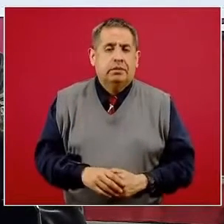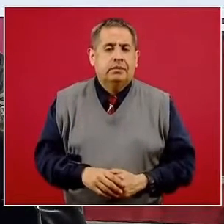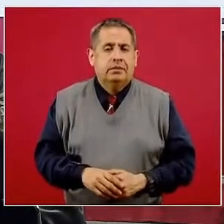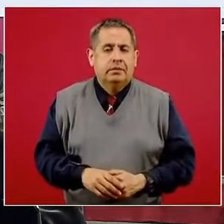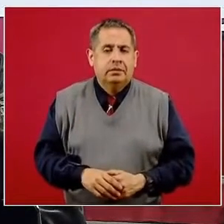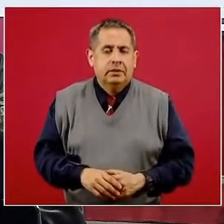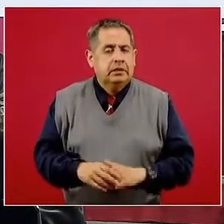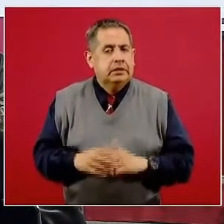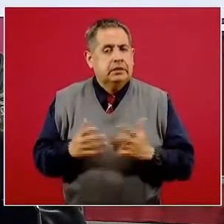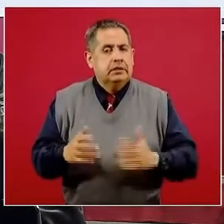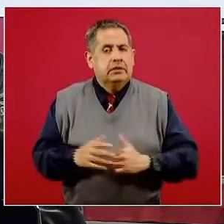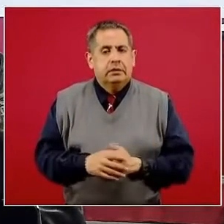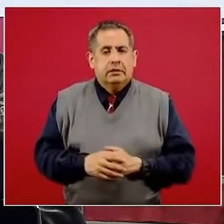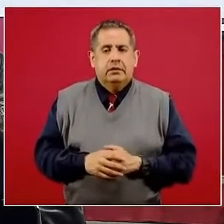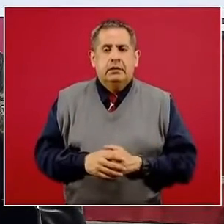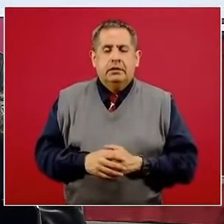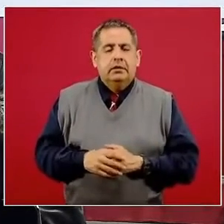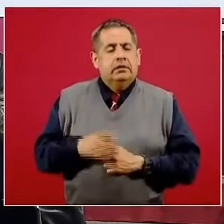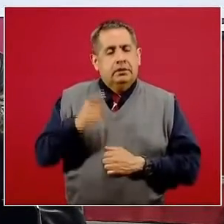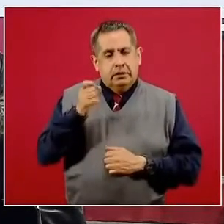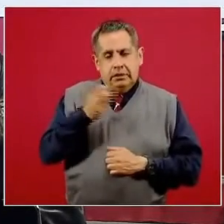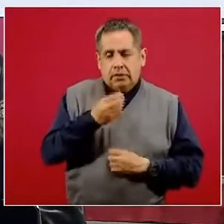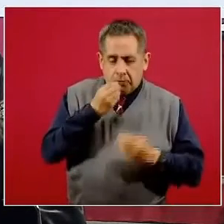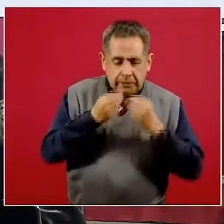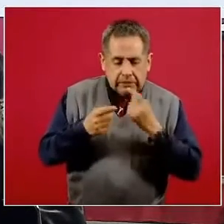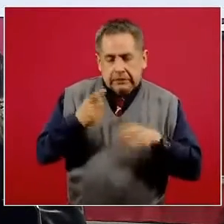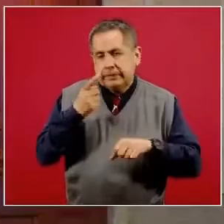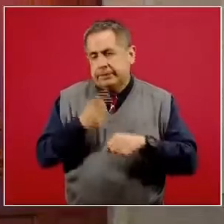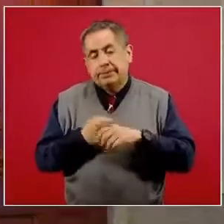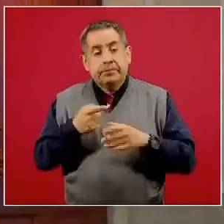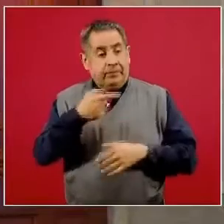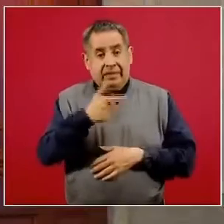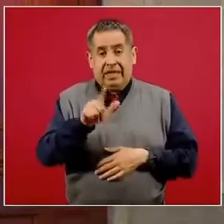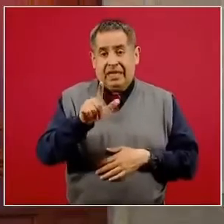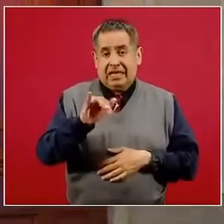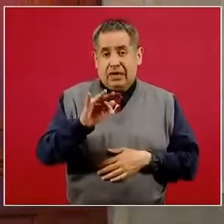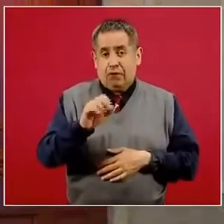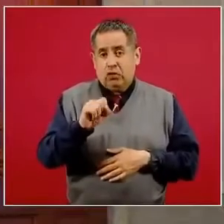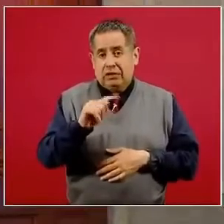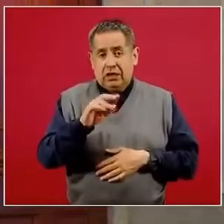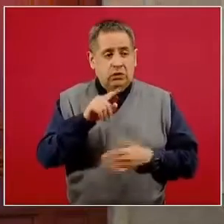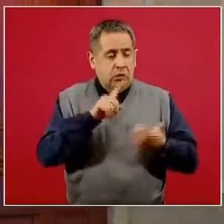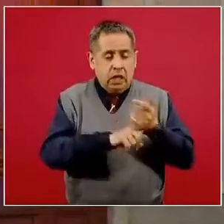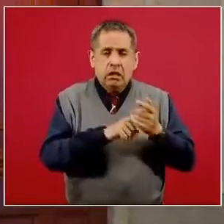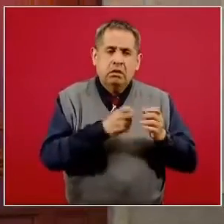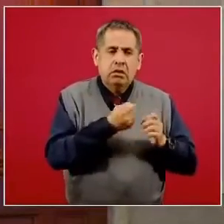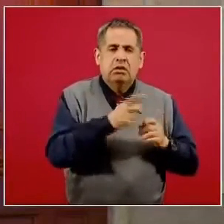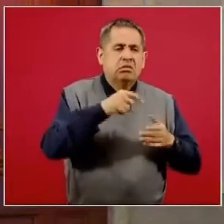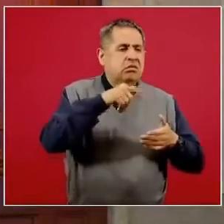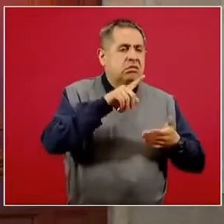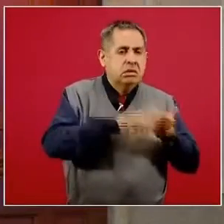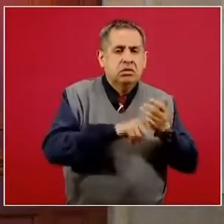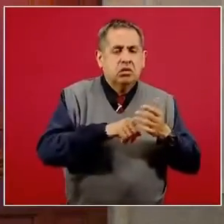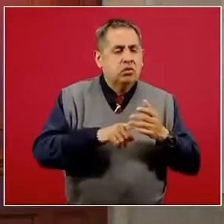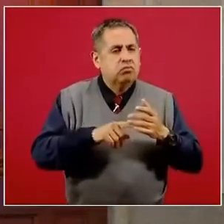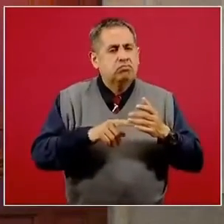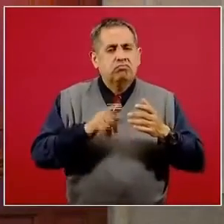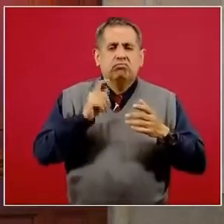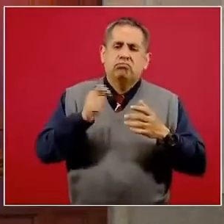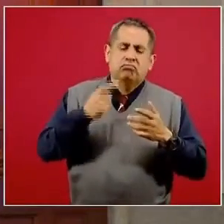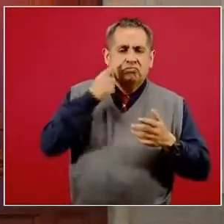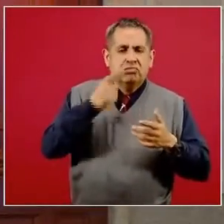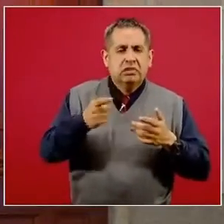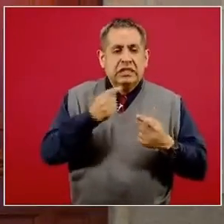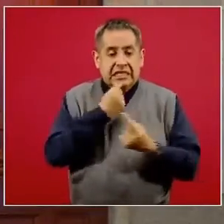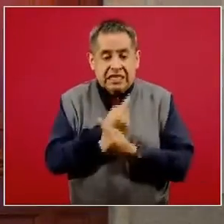Y no solamente ha llegado a nuestro alimento, también el glifosato se ha encontrado en fluidos humanos